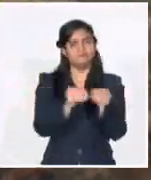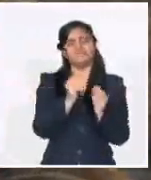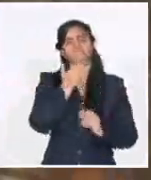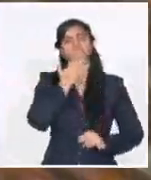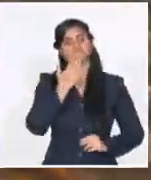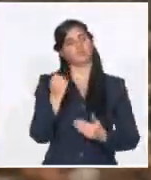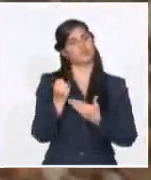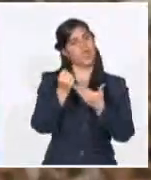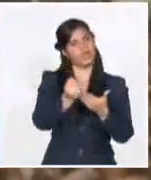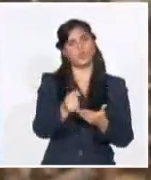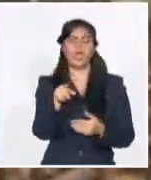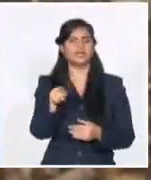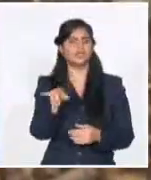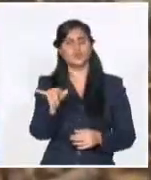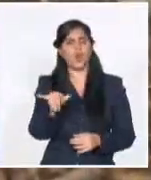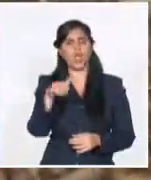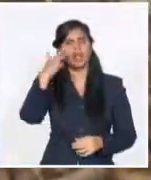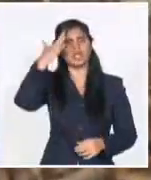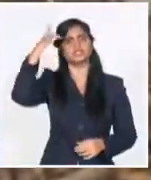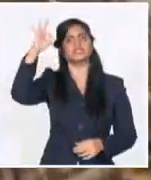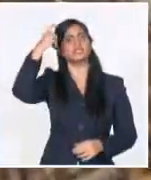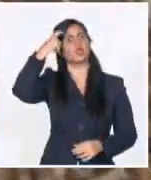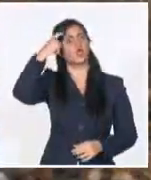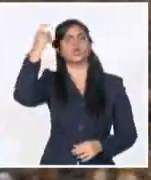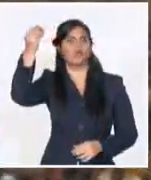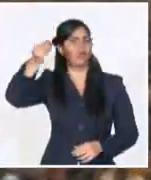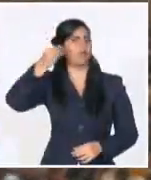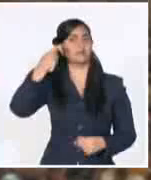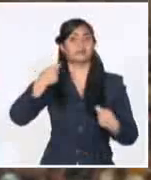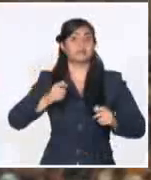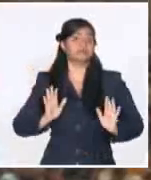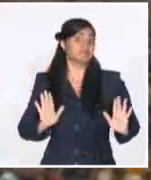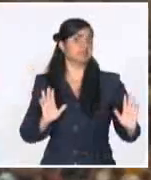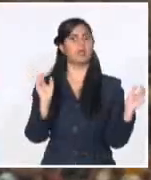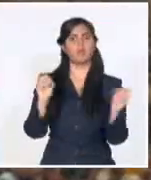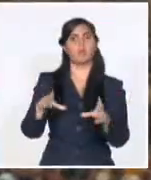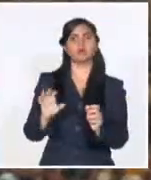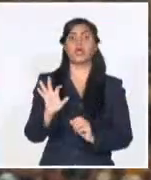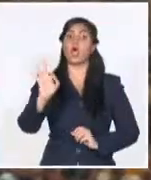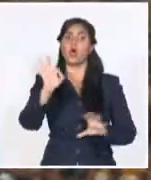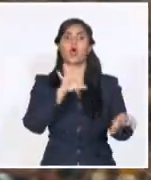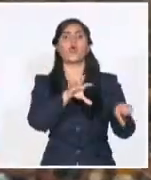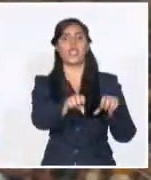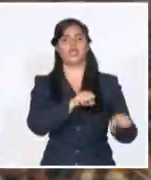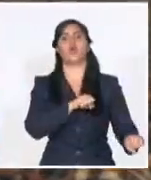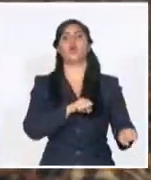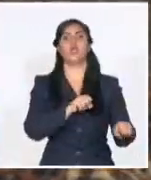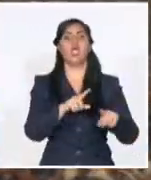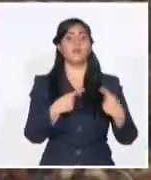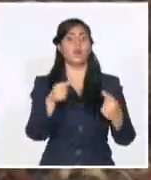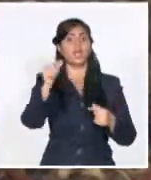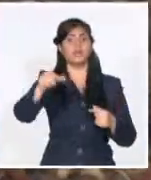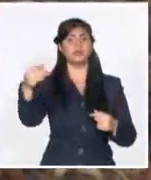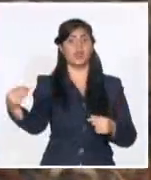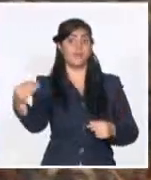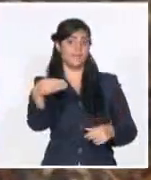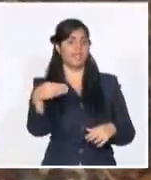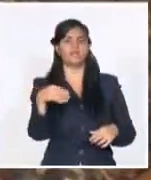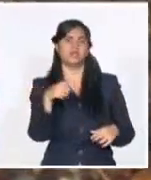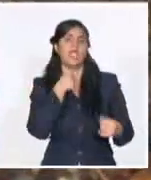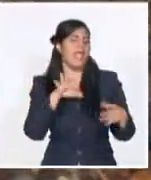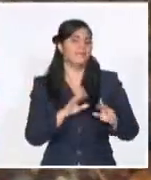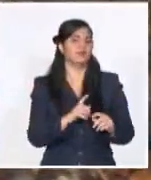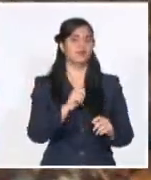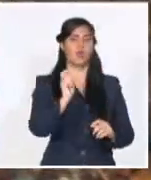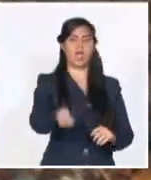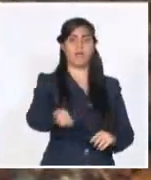Eso es a conciencia de las personas, como ellos deciden. Porque ellos deberían ser los primeros que ayuden, porque si ellos necesitan pescar y necesitan ese